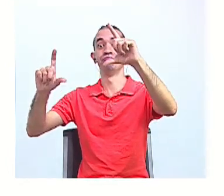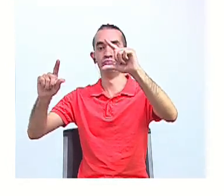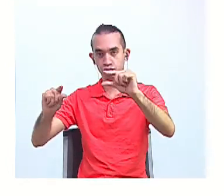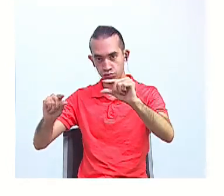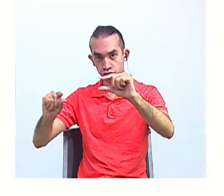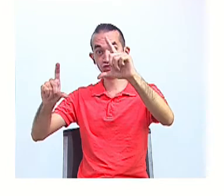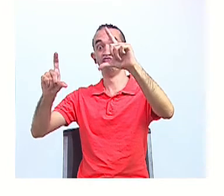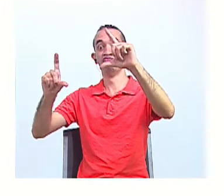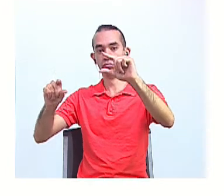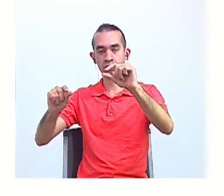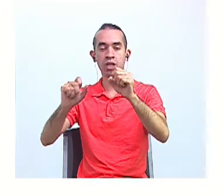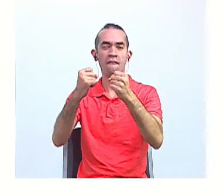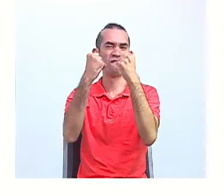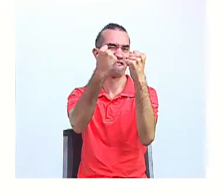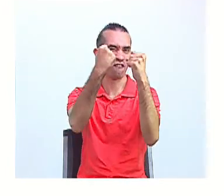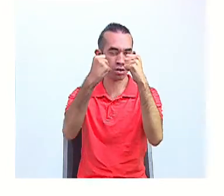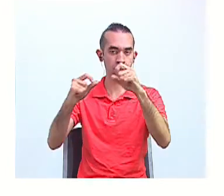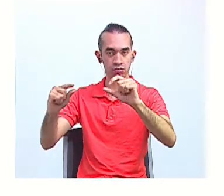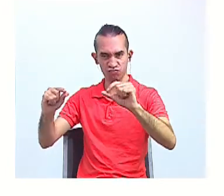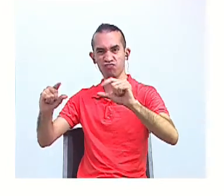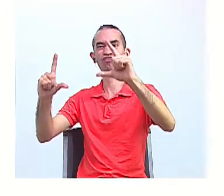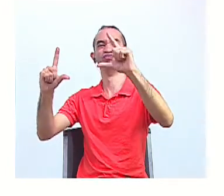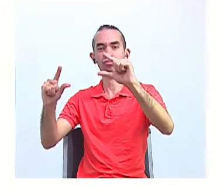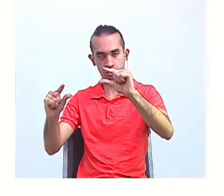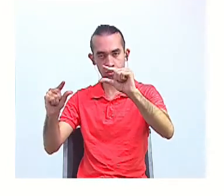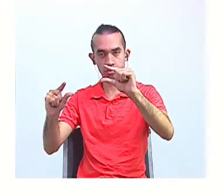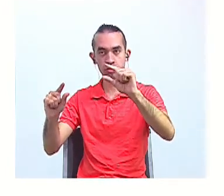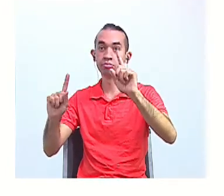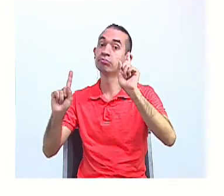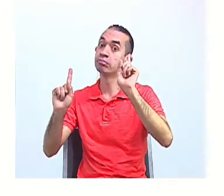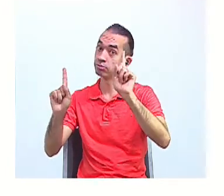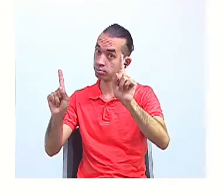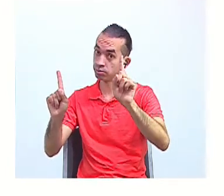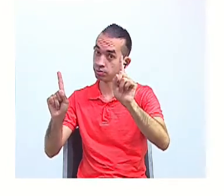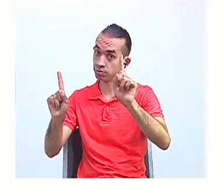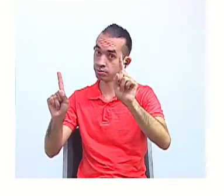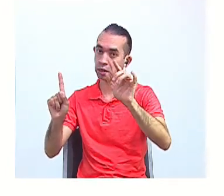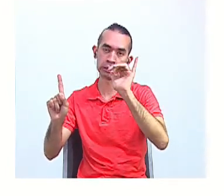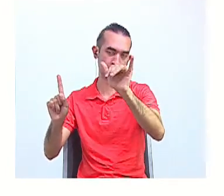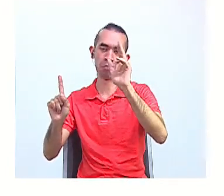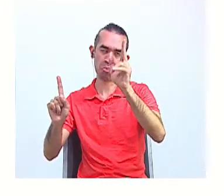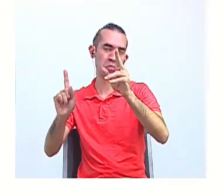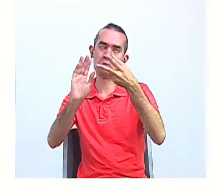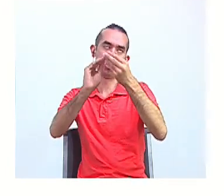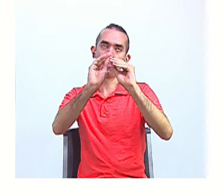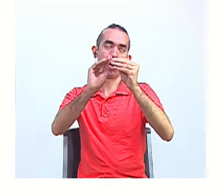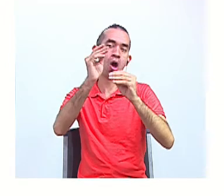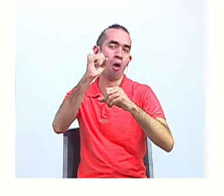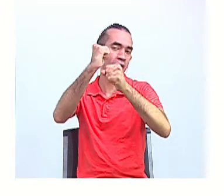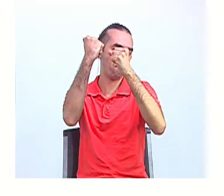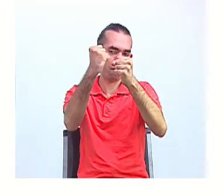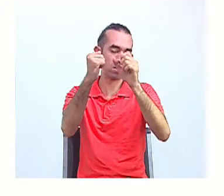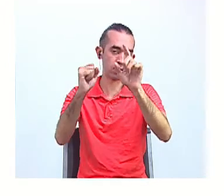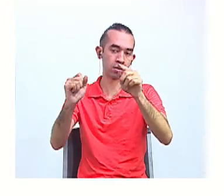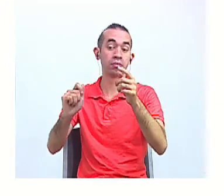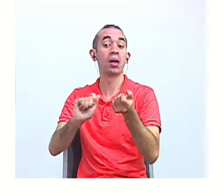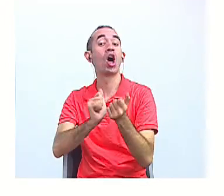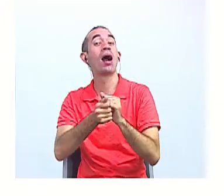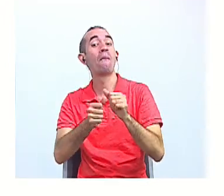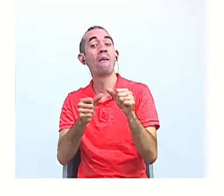fuerza. Pero si dejamos una fuerza igual y ahora